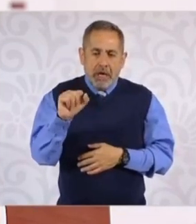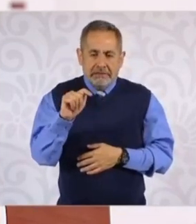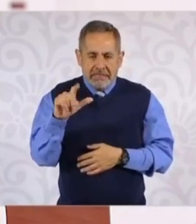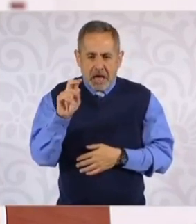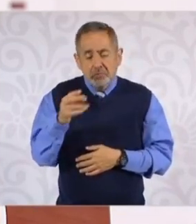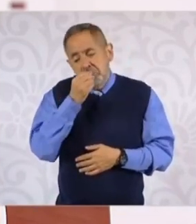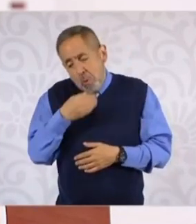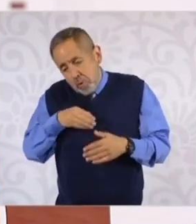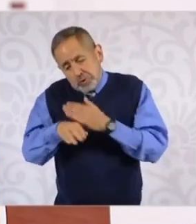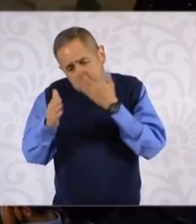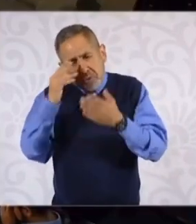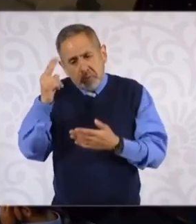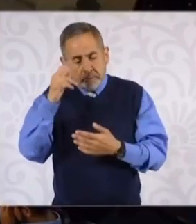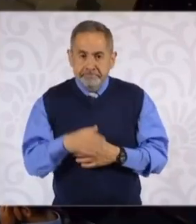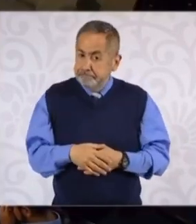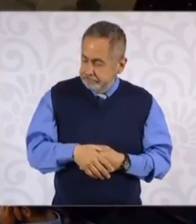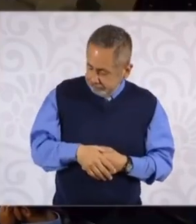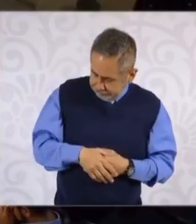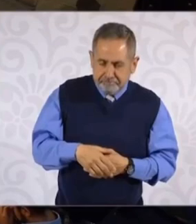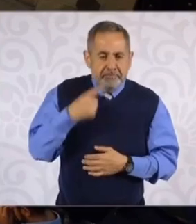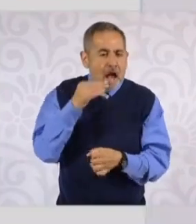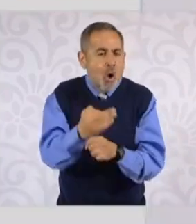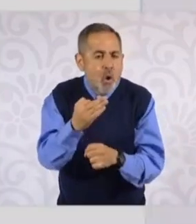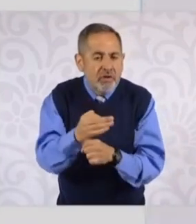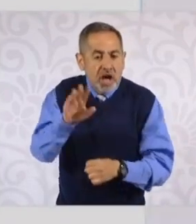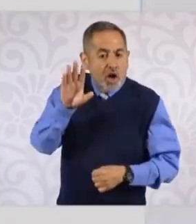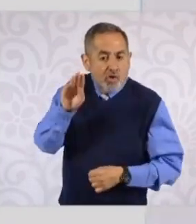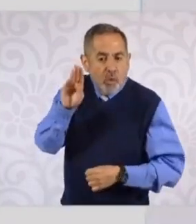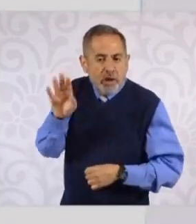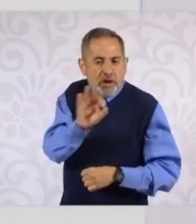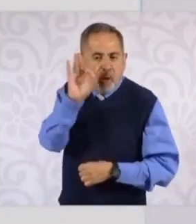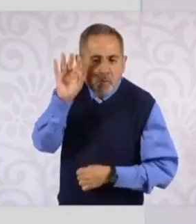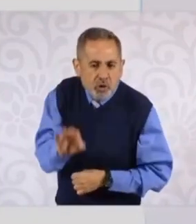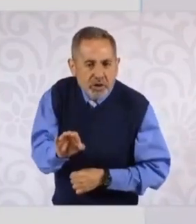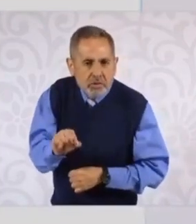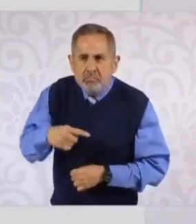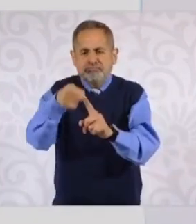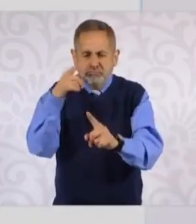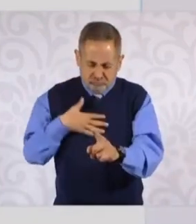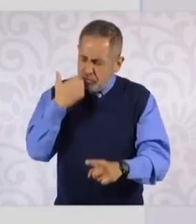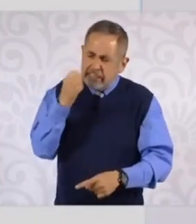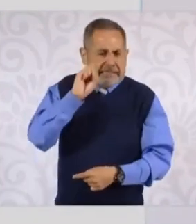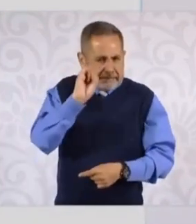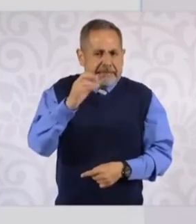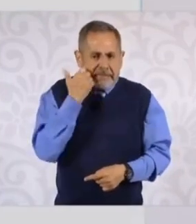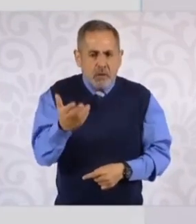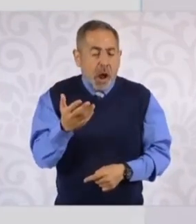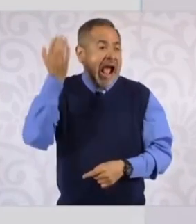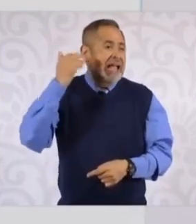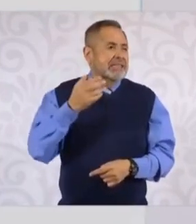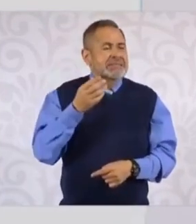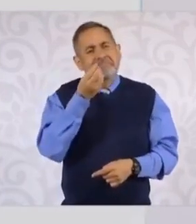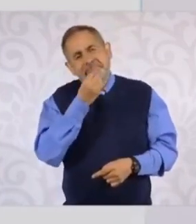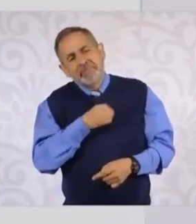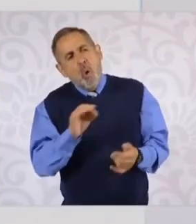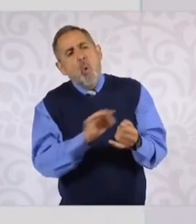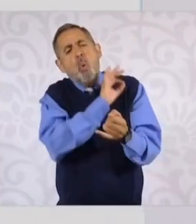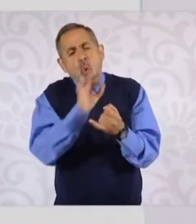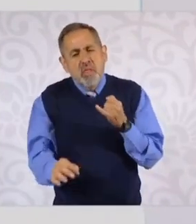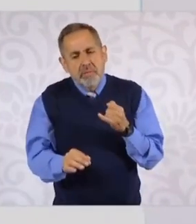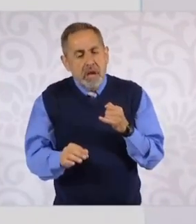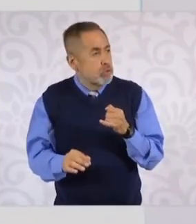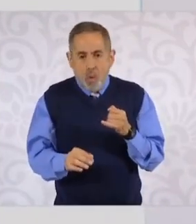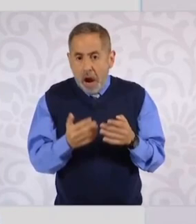Alma? Cerca del 90% la Rosario Castellanos es su primera opción. Es decir, las y los jóvenes prefieren ir a la